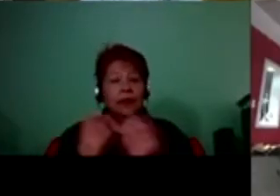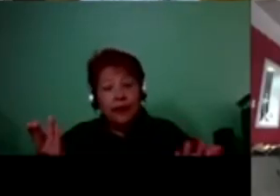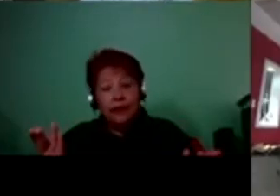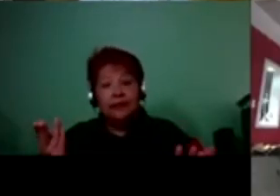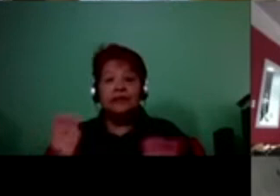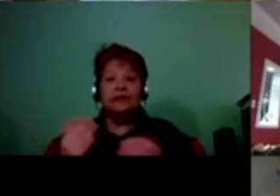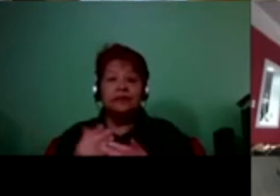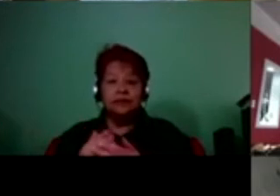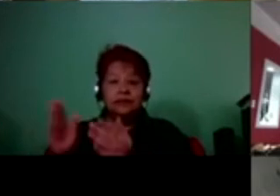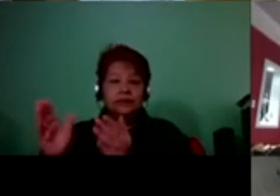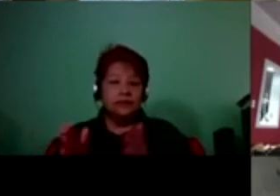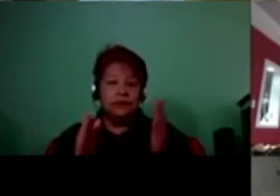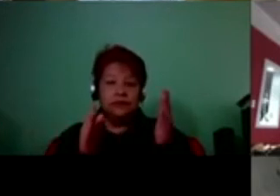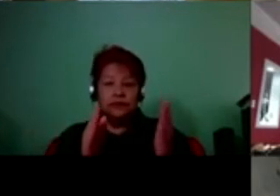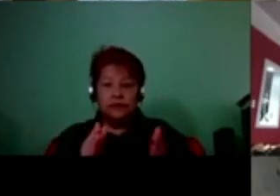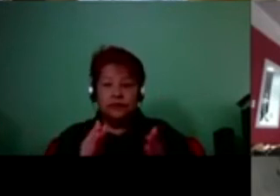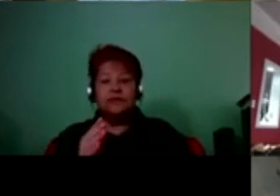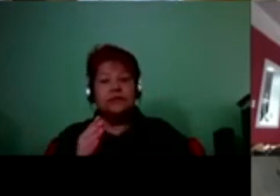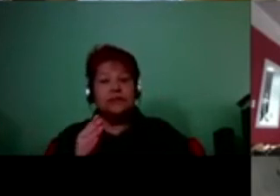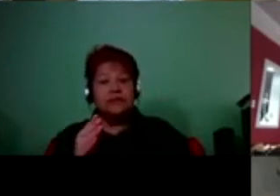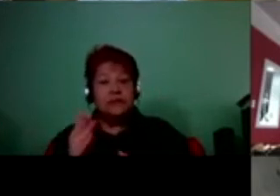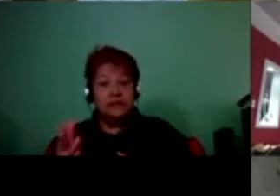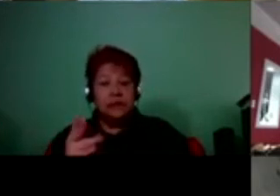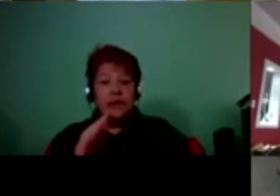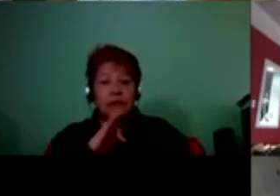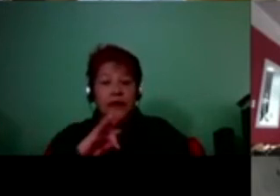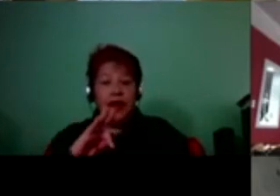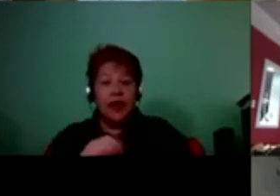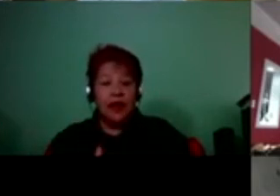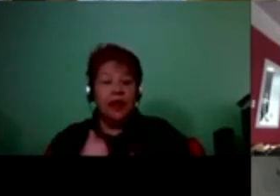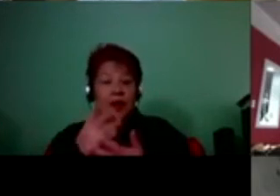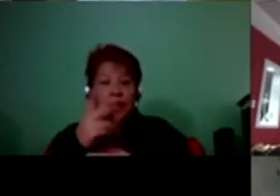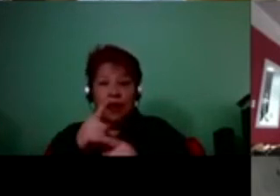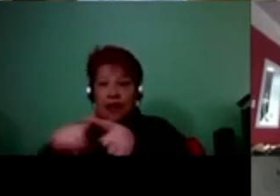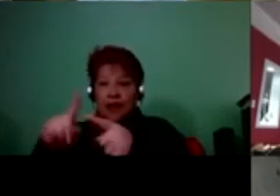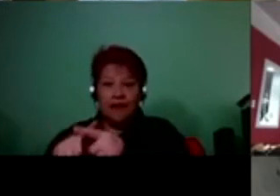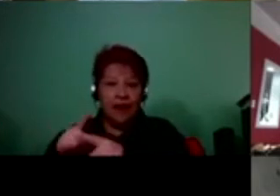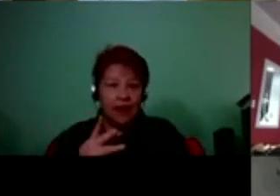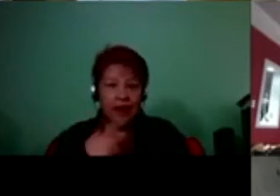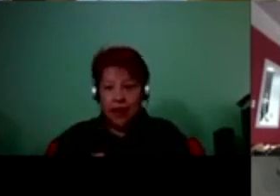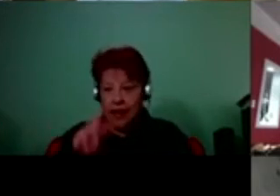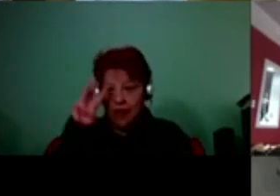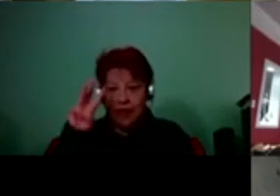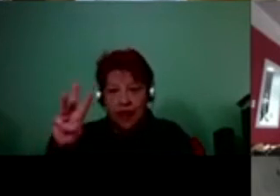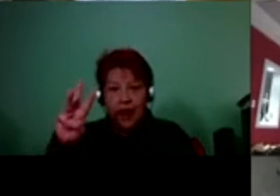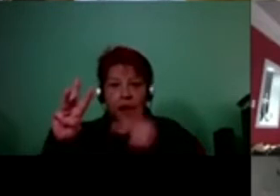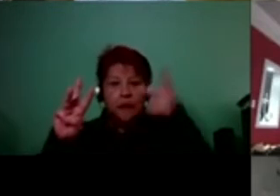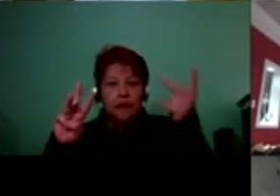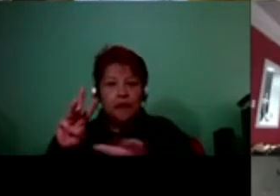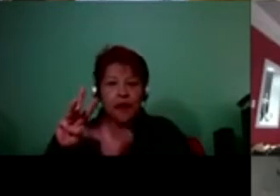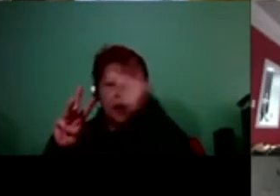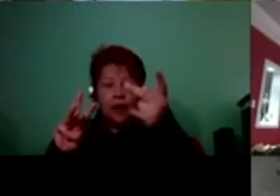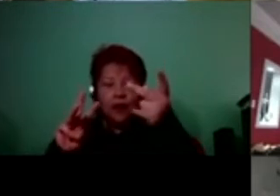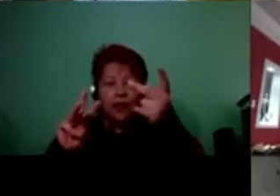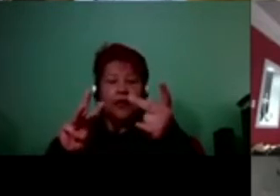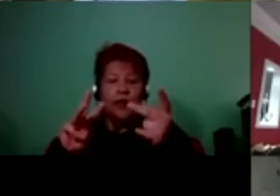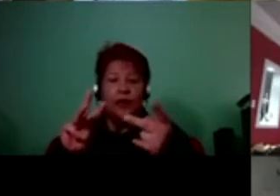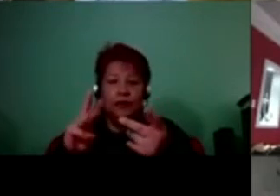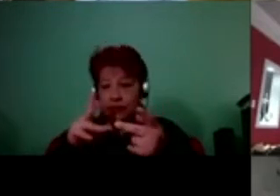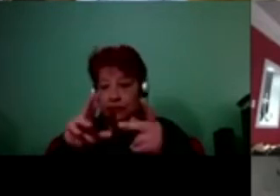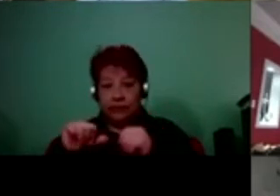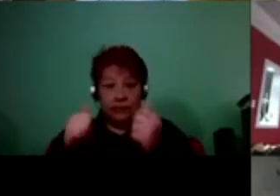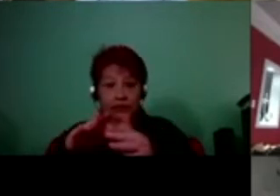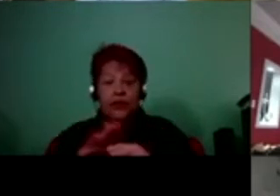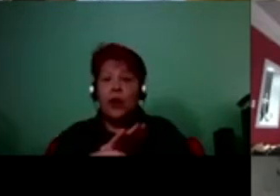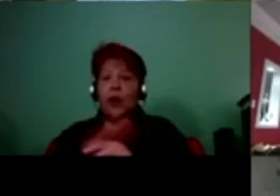Dejo, y esto va a servir también para los demás panelistas, tres preguntas sobre la mesa de nuestro auditorio. ¿Cuál